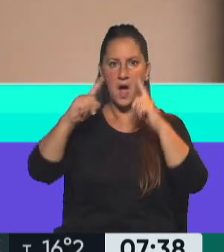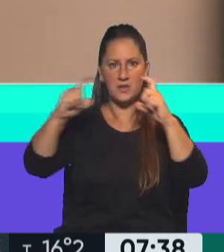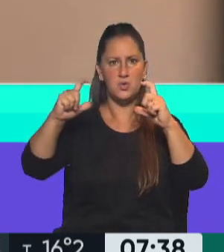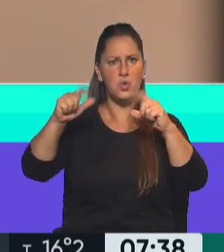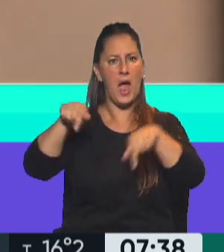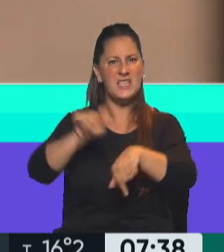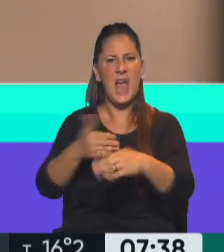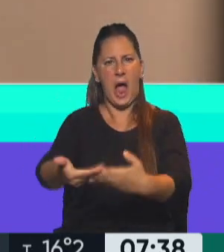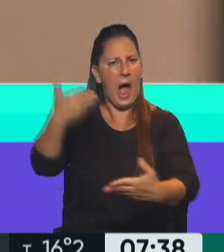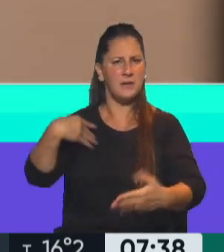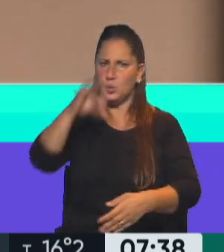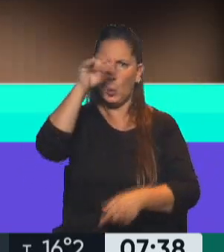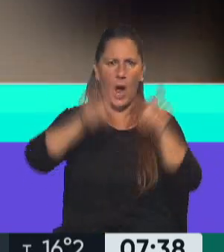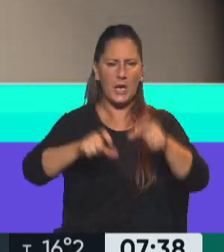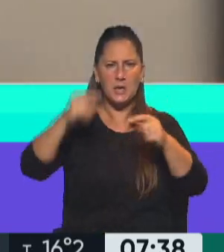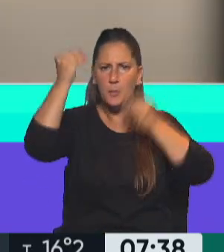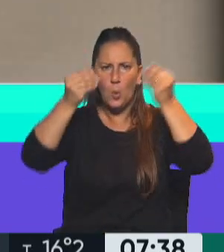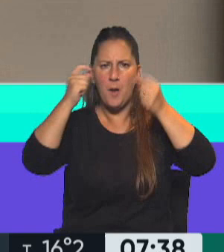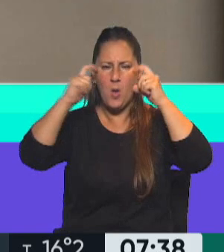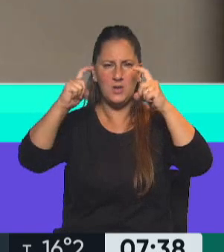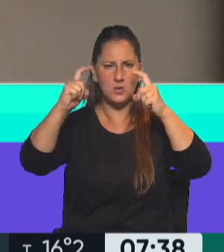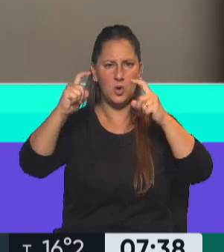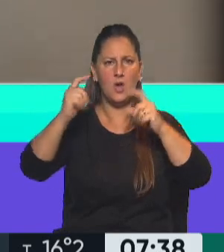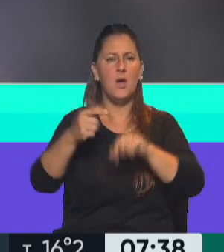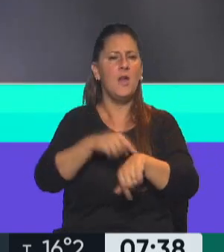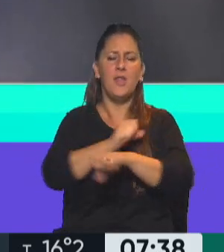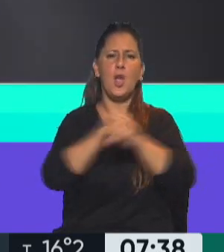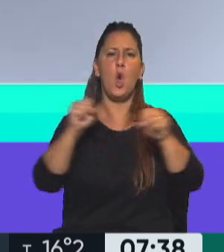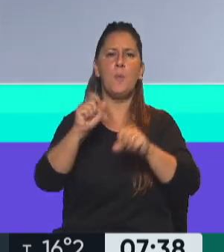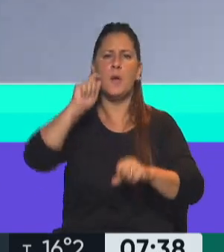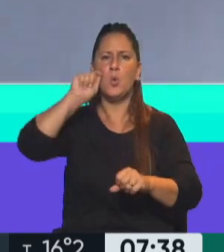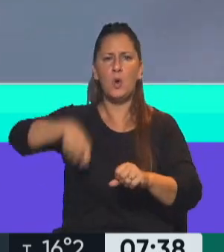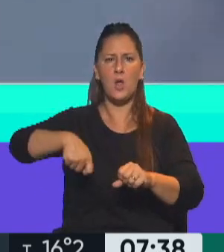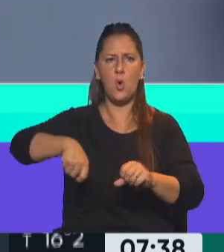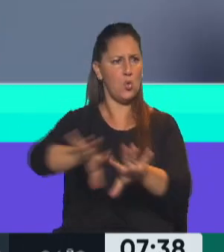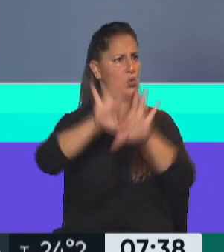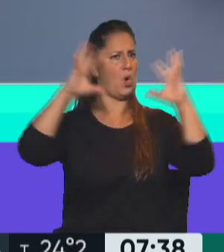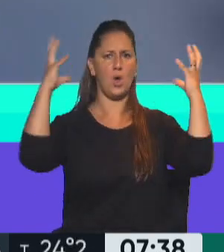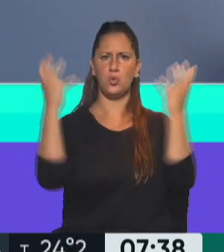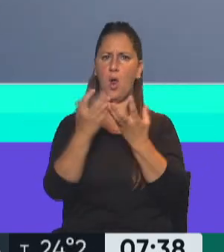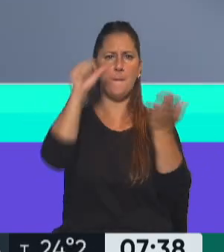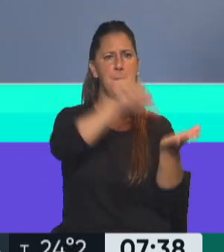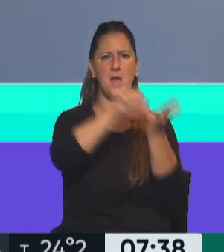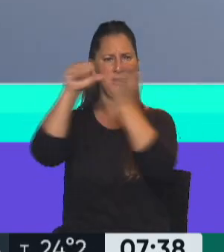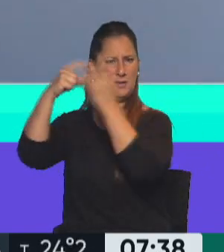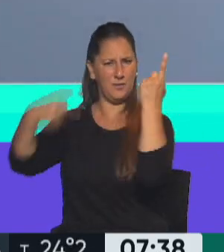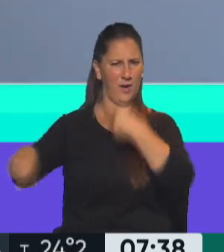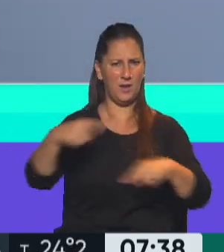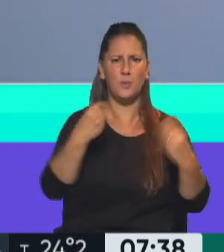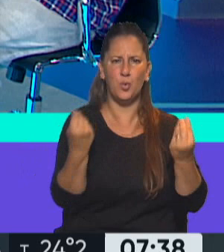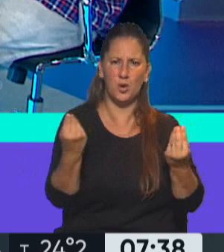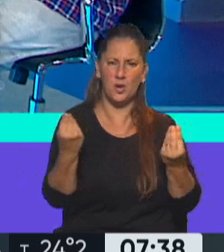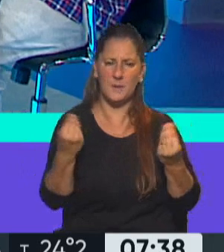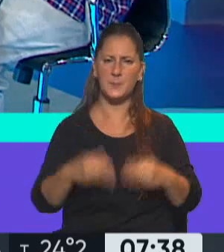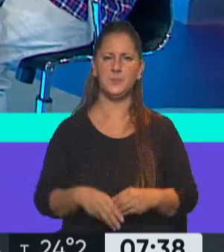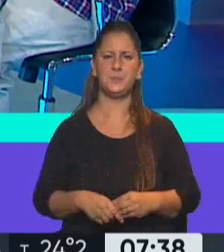nadie prestaba atención, pero de repente el conflicto local ucraniano se vuelve un conflicto internacional entre países diferentes. Alexander, ¿vos crees que